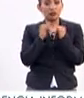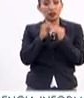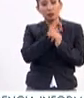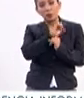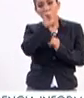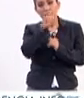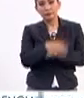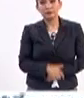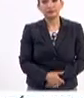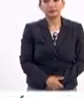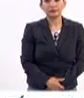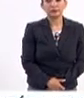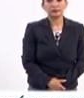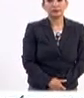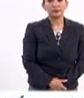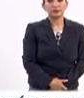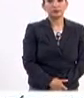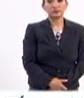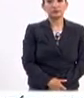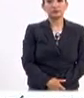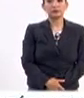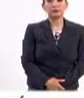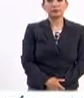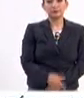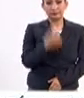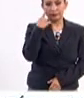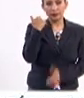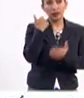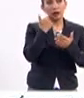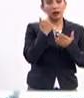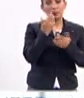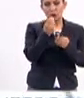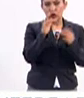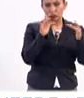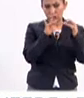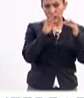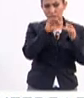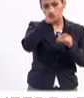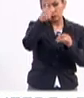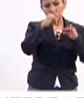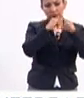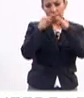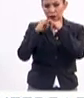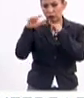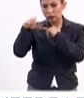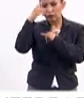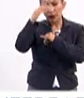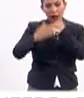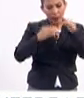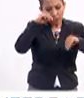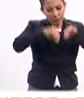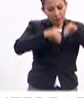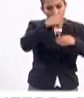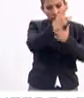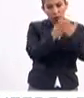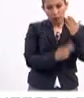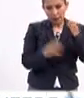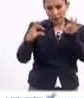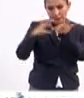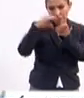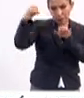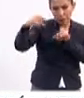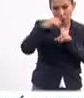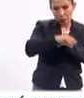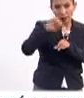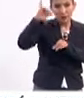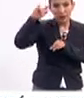estén especializadas, ¿no?, en estos ámbitos. Mira, colaboramos mucho con otras instituciones para el desarrollo de programas conjuntos,